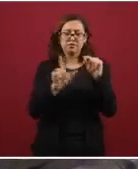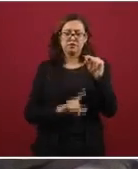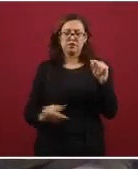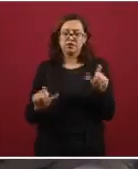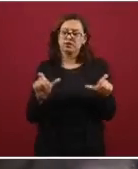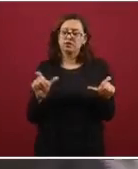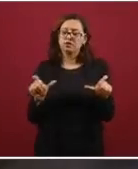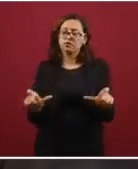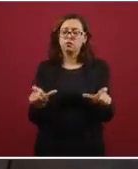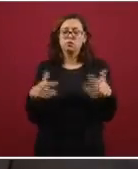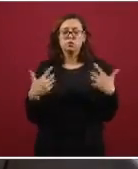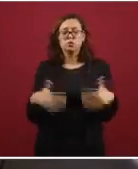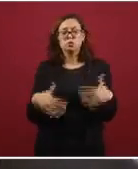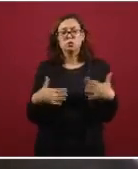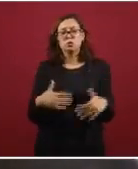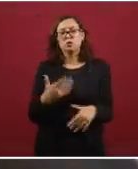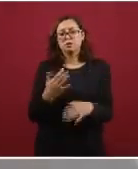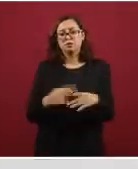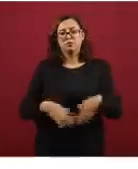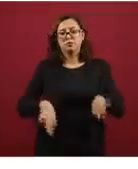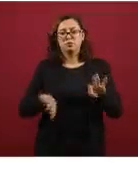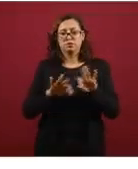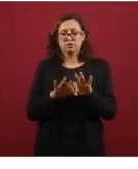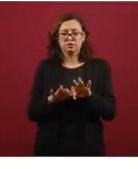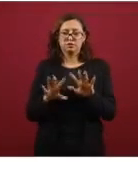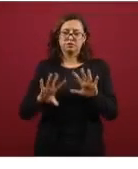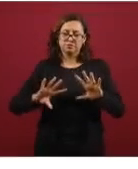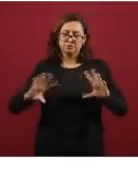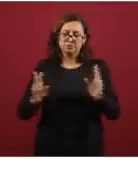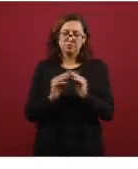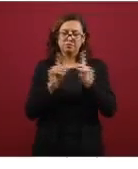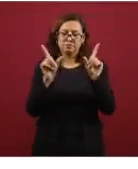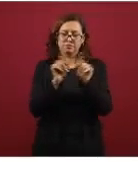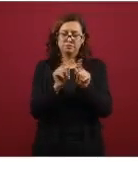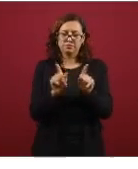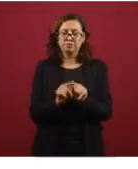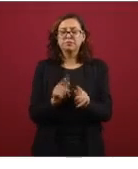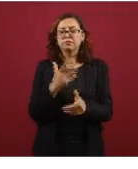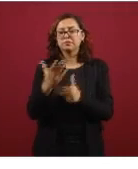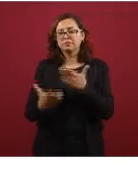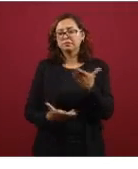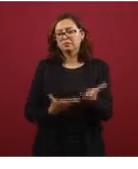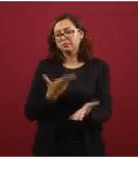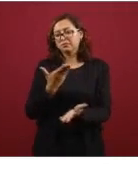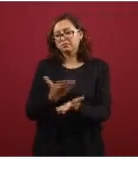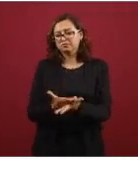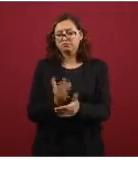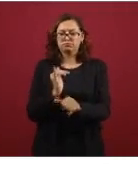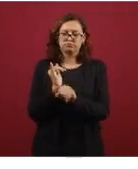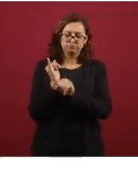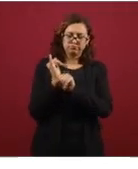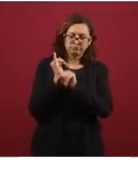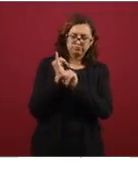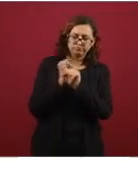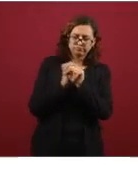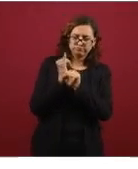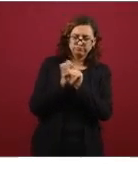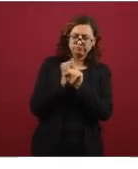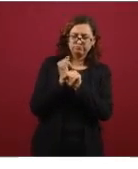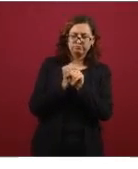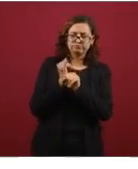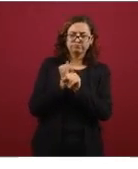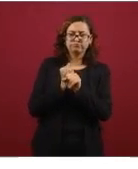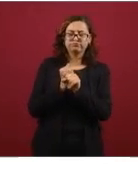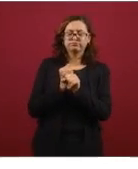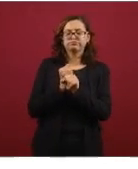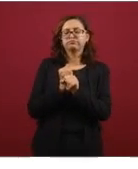Nacional. Es una síntesis. Se han presentado ya las carpetas de investigación, perdón, los datos para